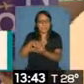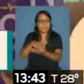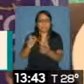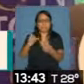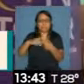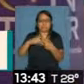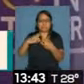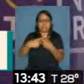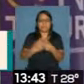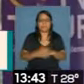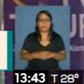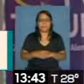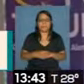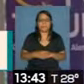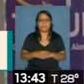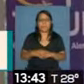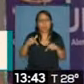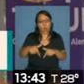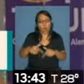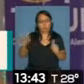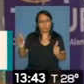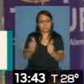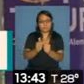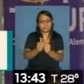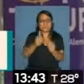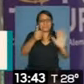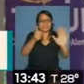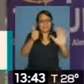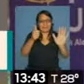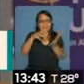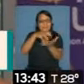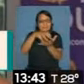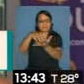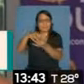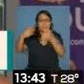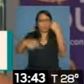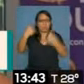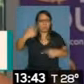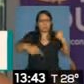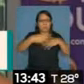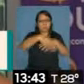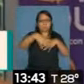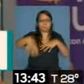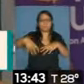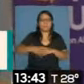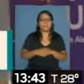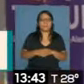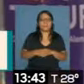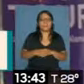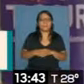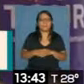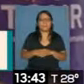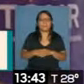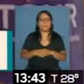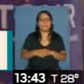afiliados. Hoy nos acompañan 6 empresarios de distintos sectores, desde la Siemens,